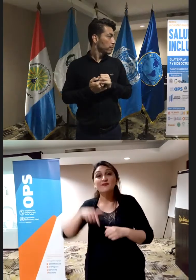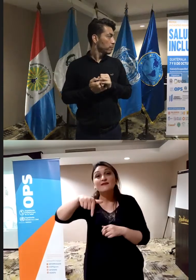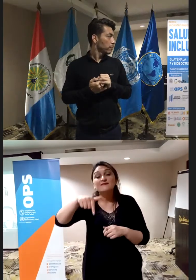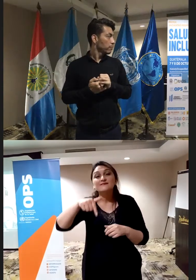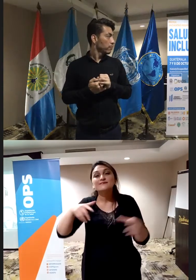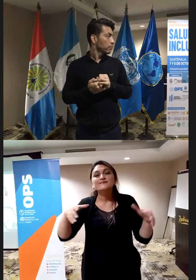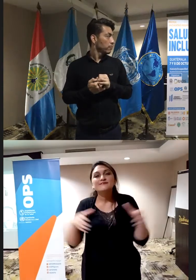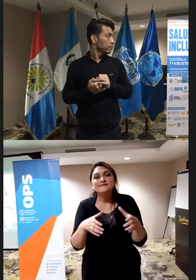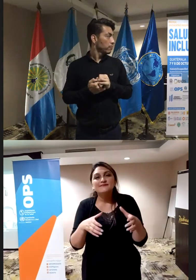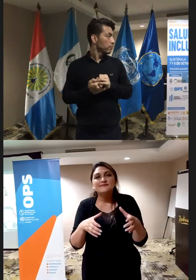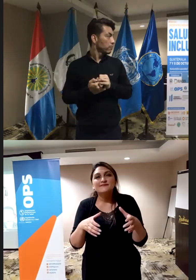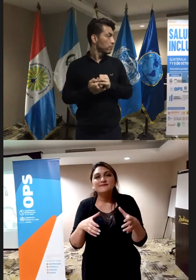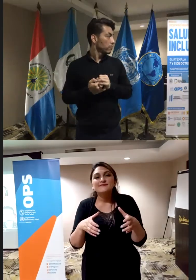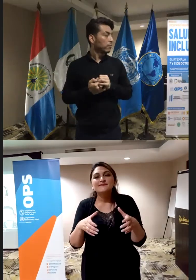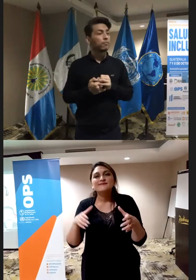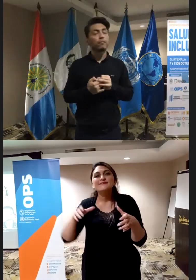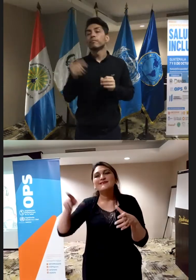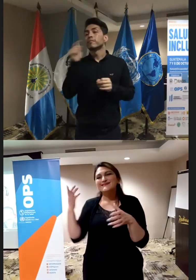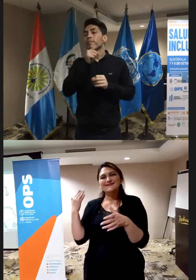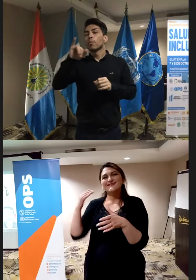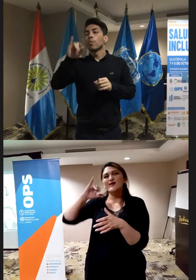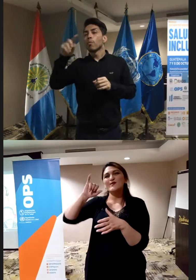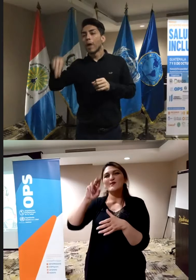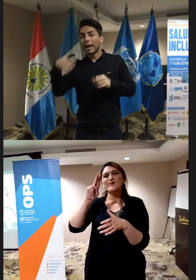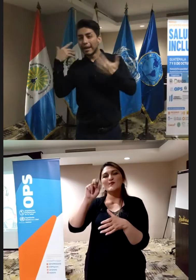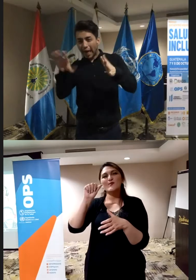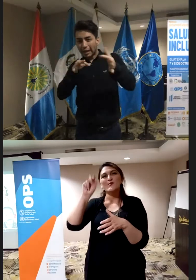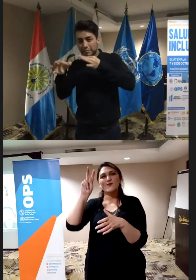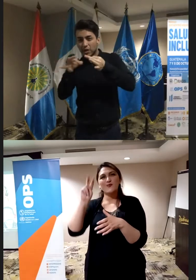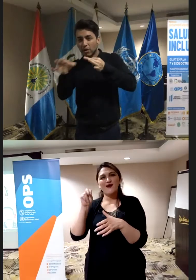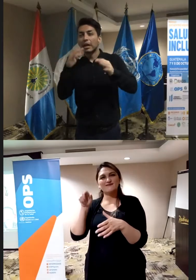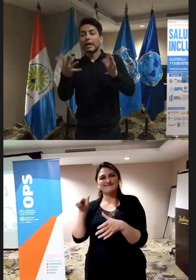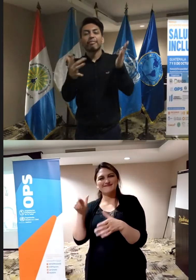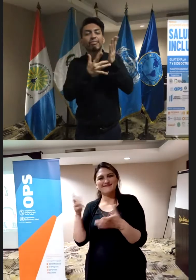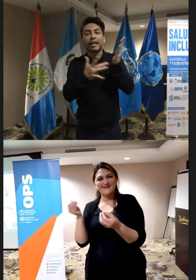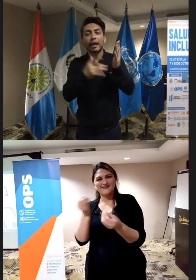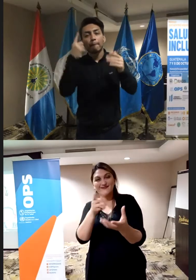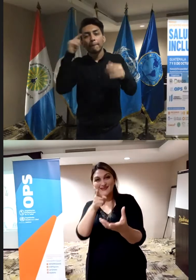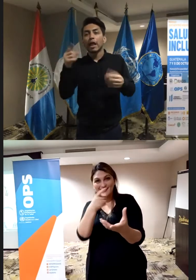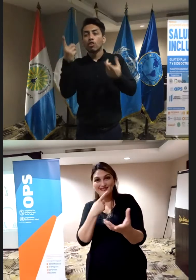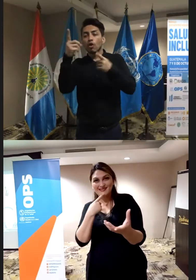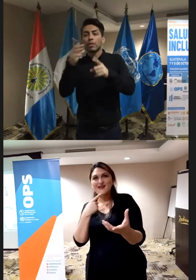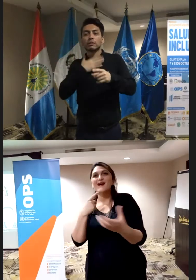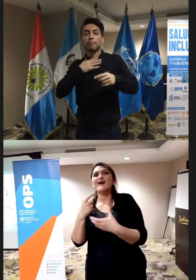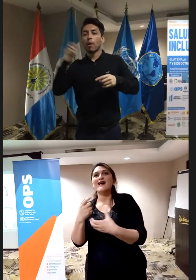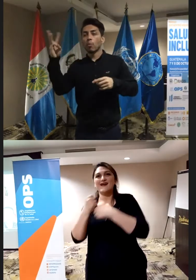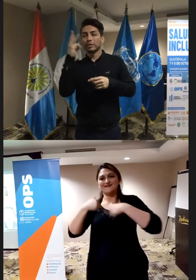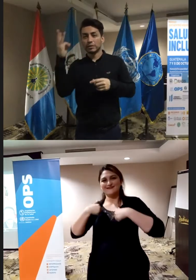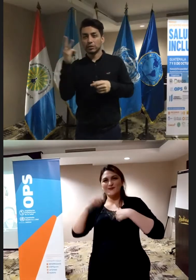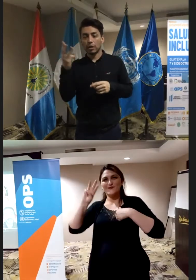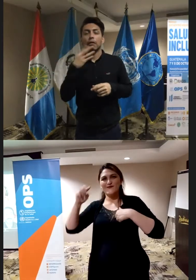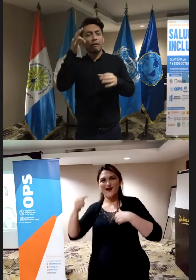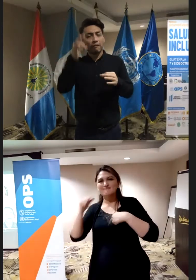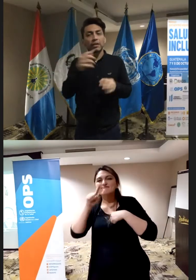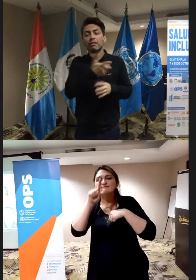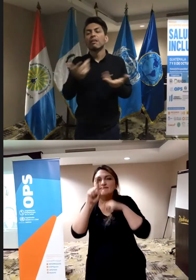Juan Manuel, disculpan, que las preguntas de Washington Group es una